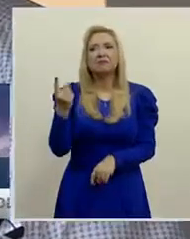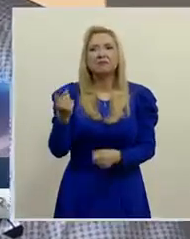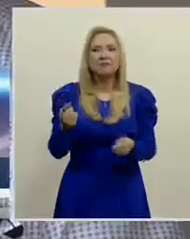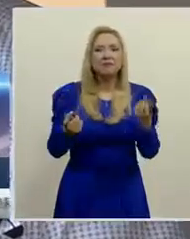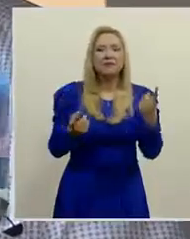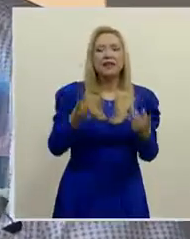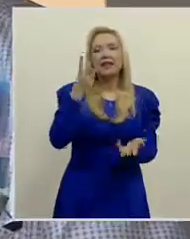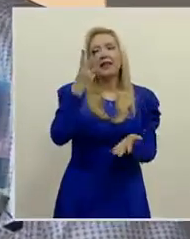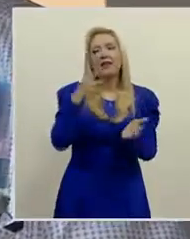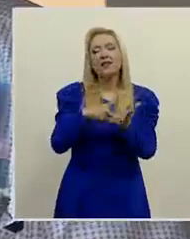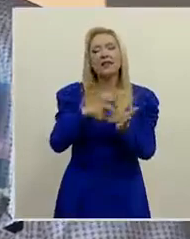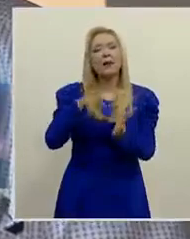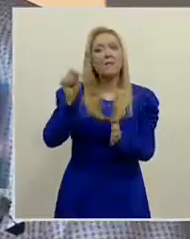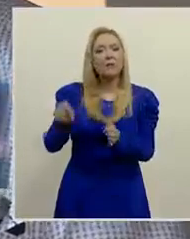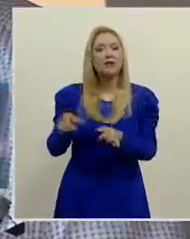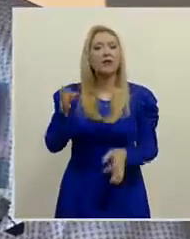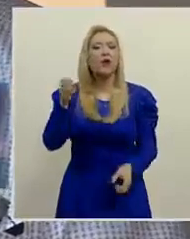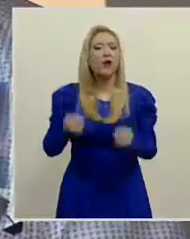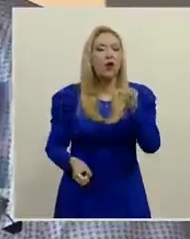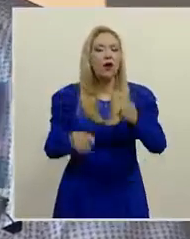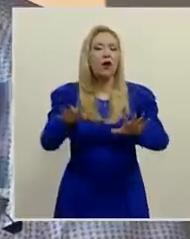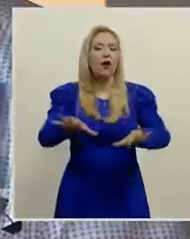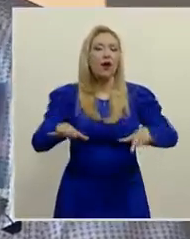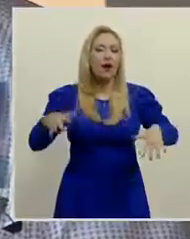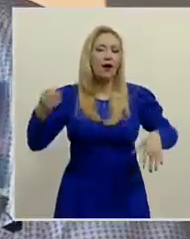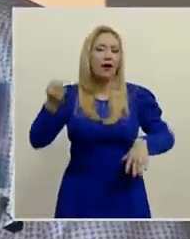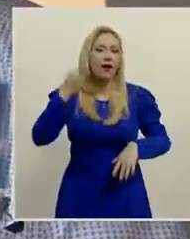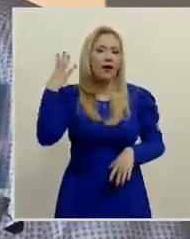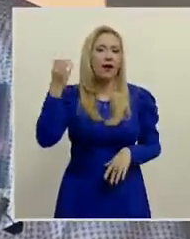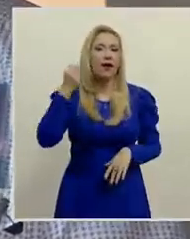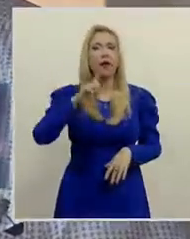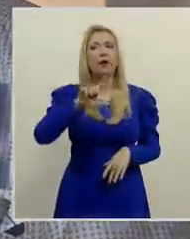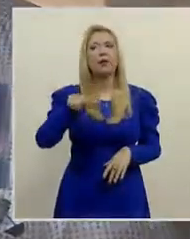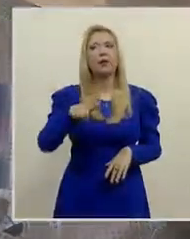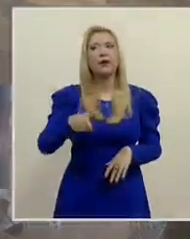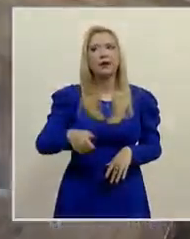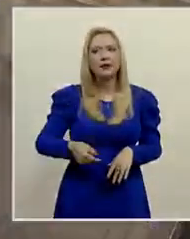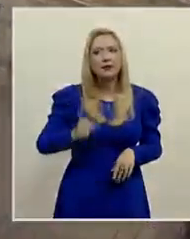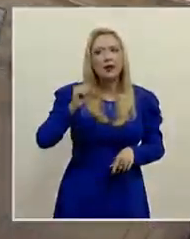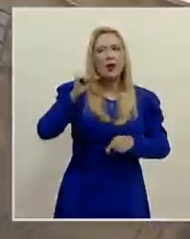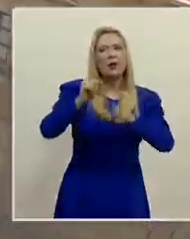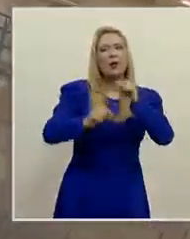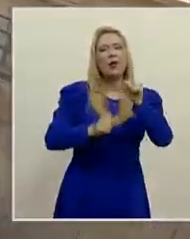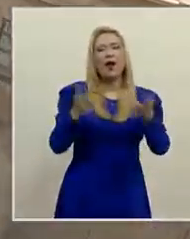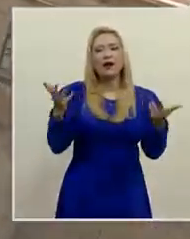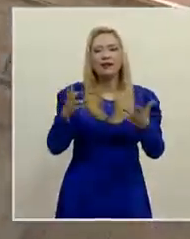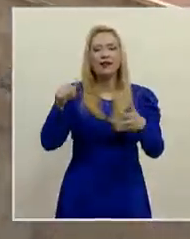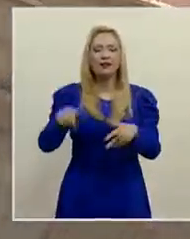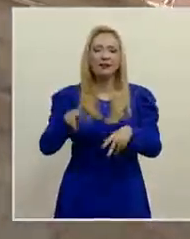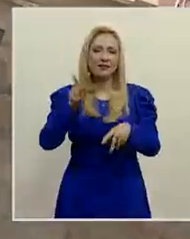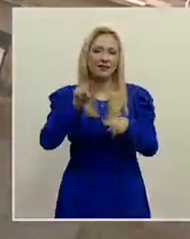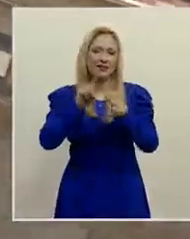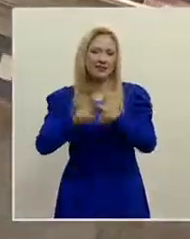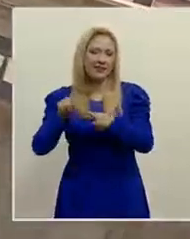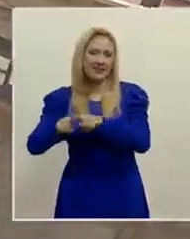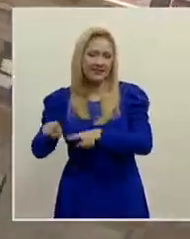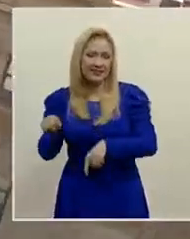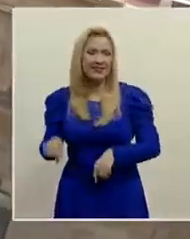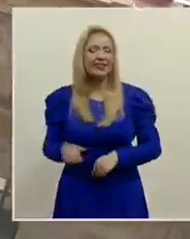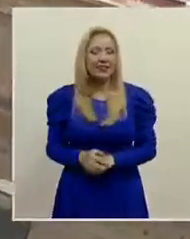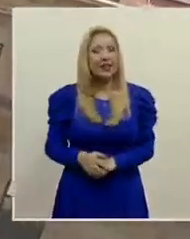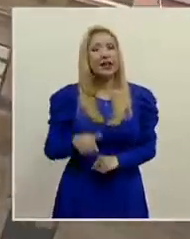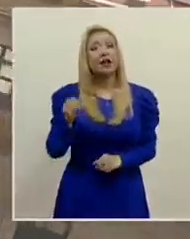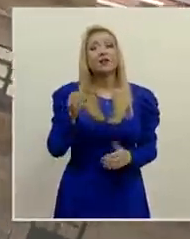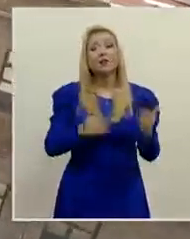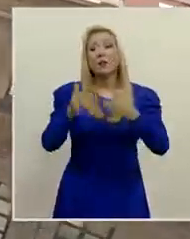veces el pleno y algunos otros programas que empezamos a producir aquí en el canal. Desde el edificio sede de la Suprema